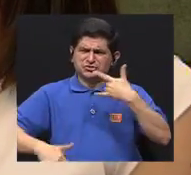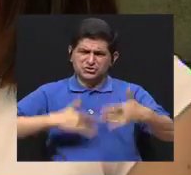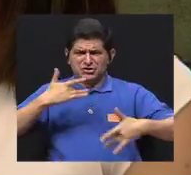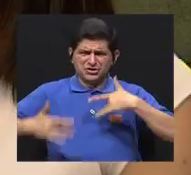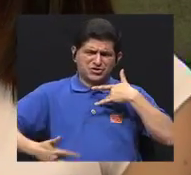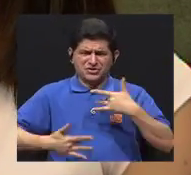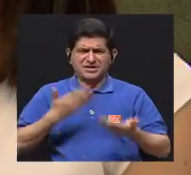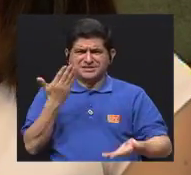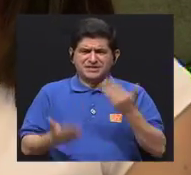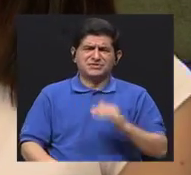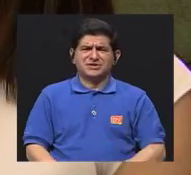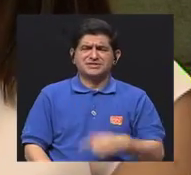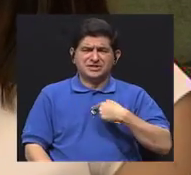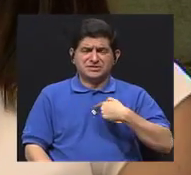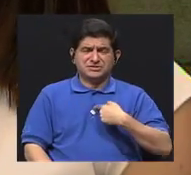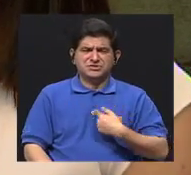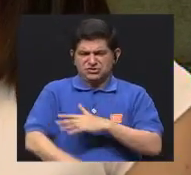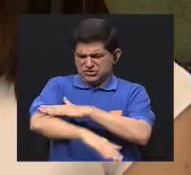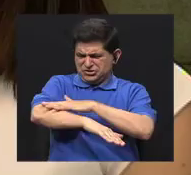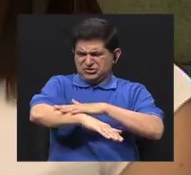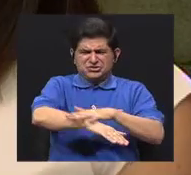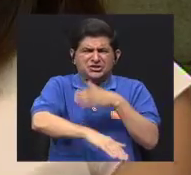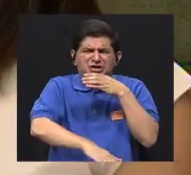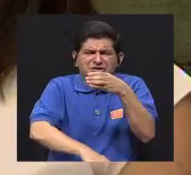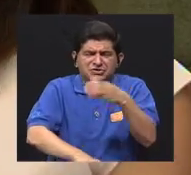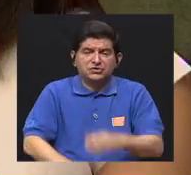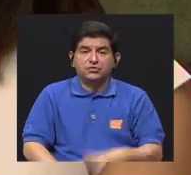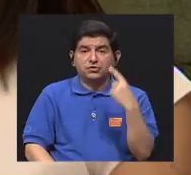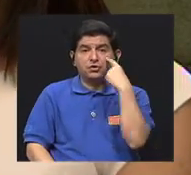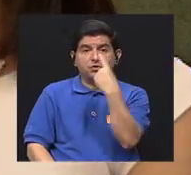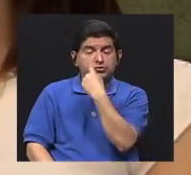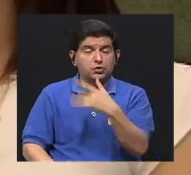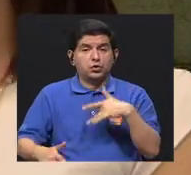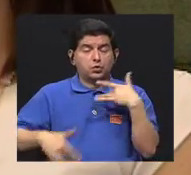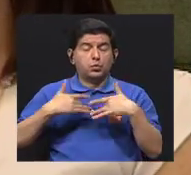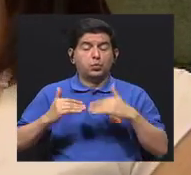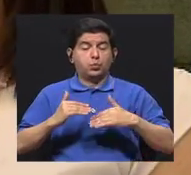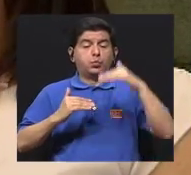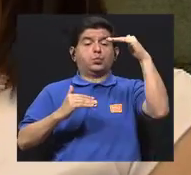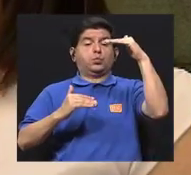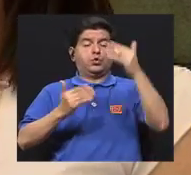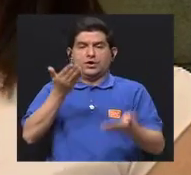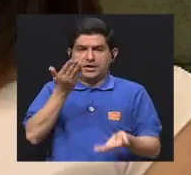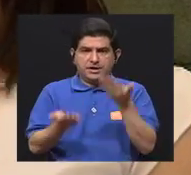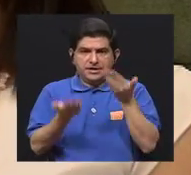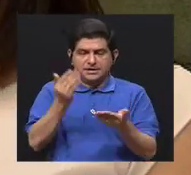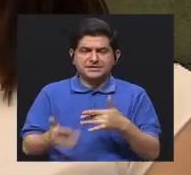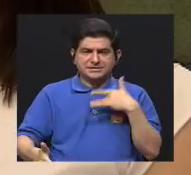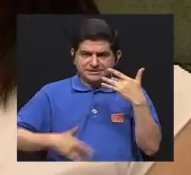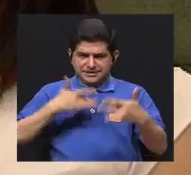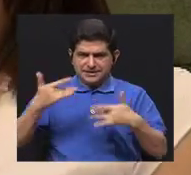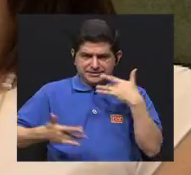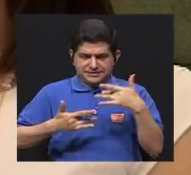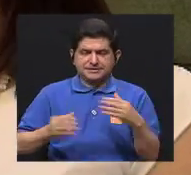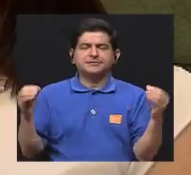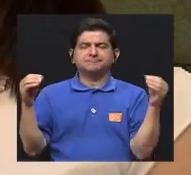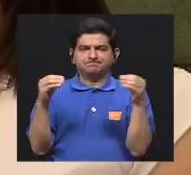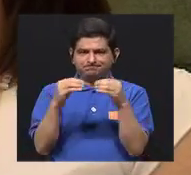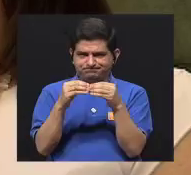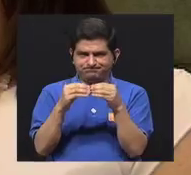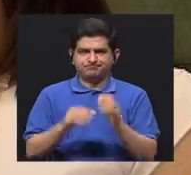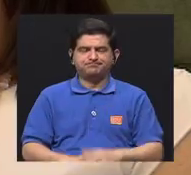siento que me estoy cocinando. Los ojos son todavía mucho más sensibles, entonces probablemente lo están sintiendo todavía